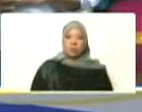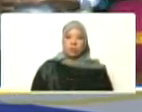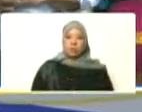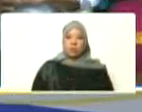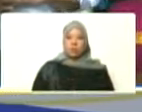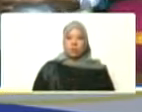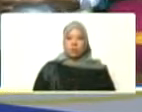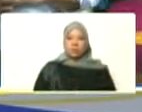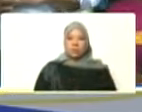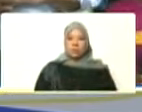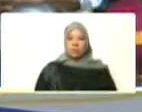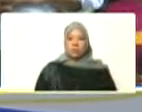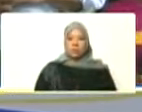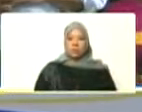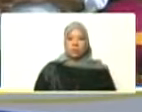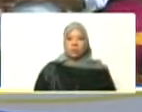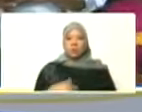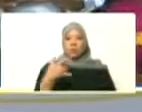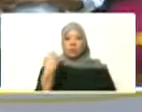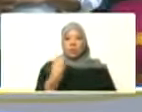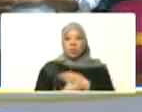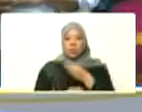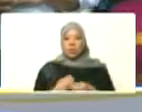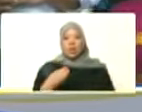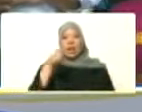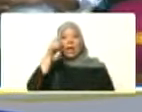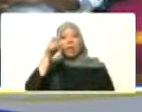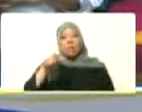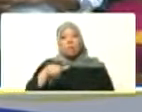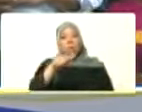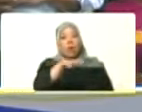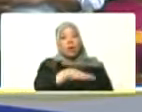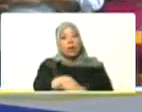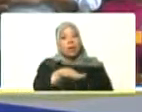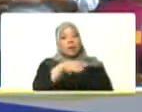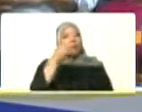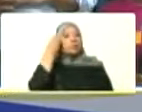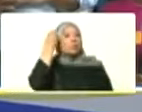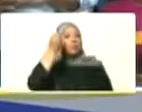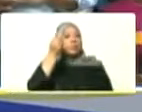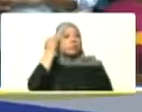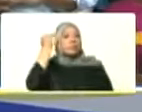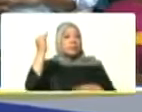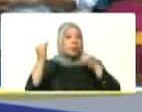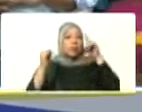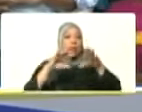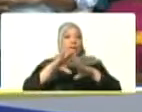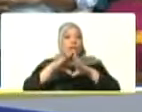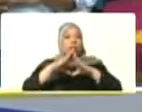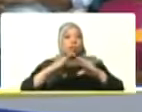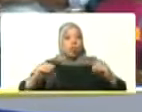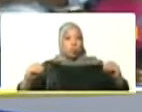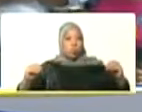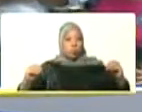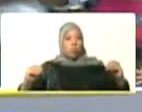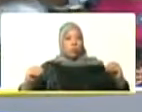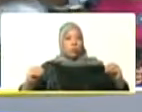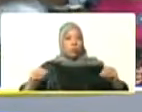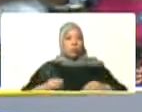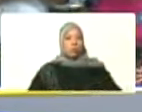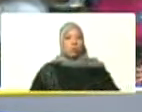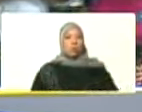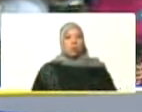Bricomil, el poder creador del pueblo, el poder que lo puede todo. Y es